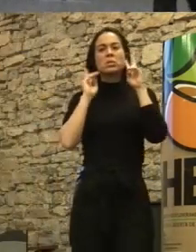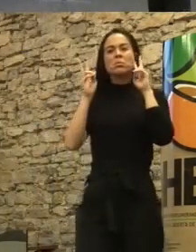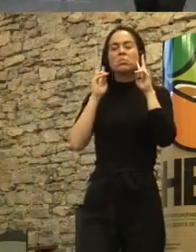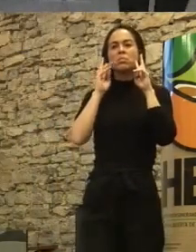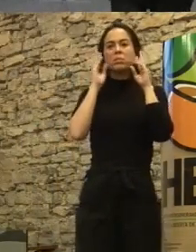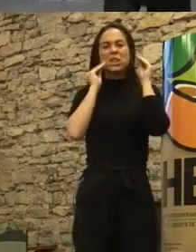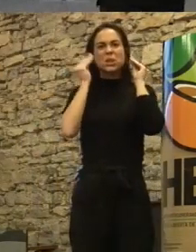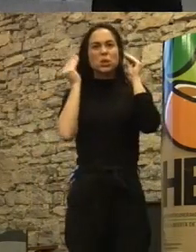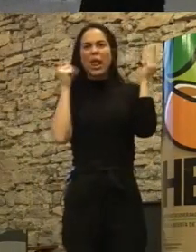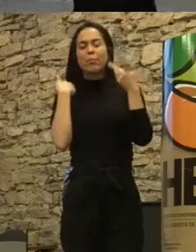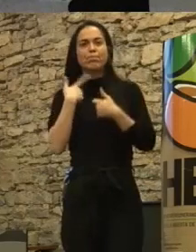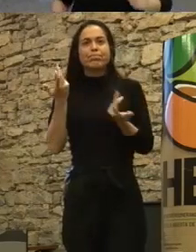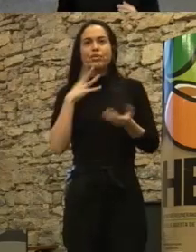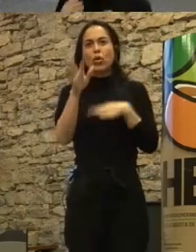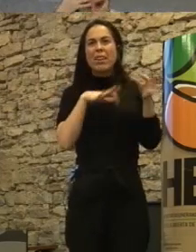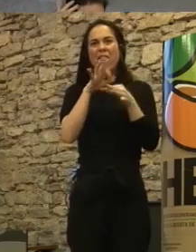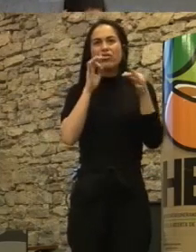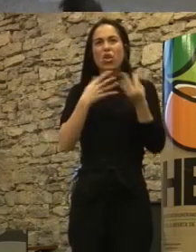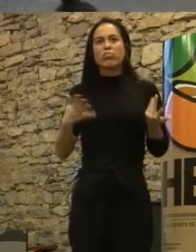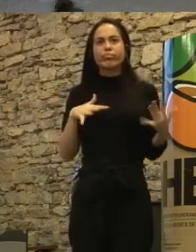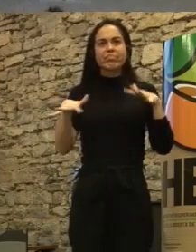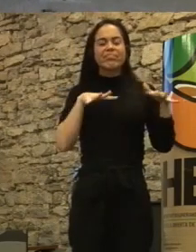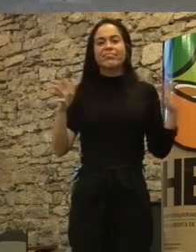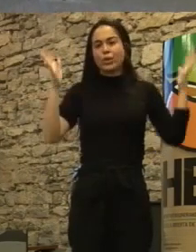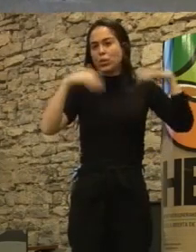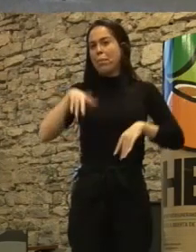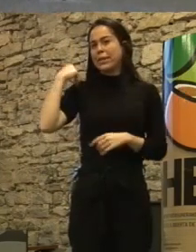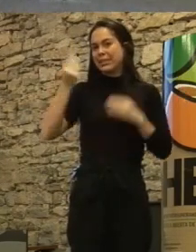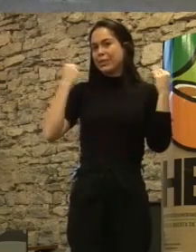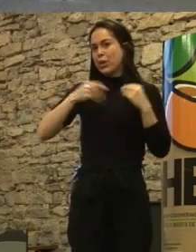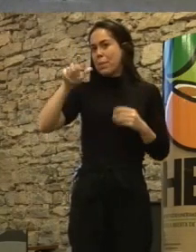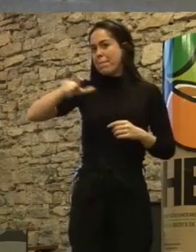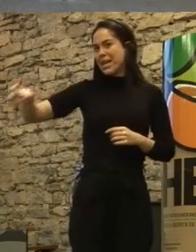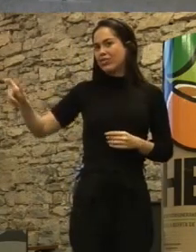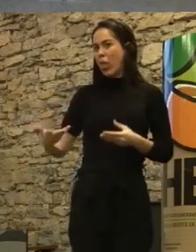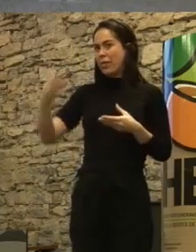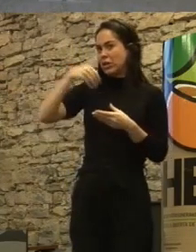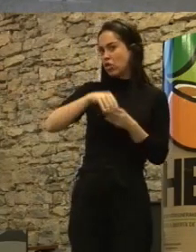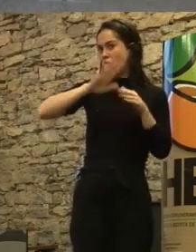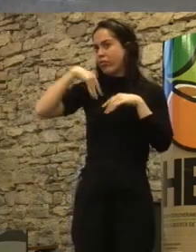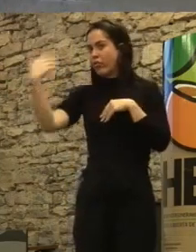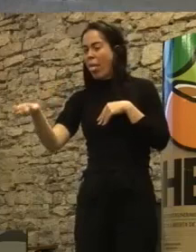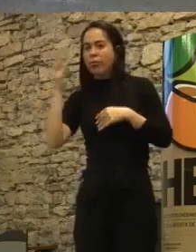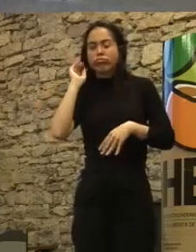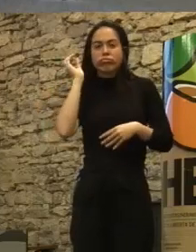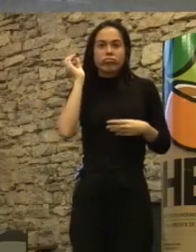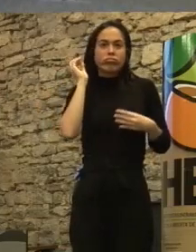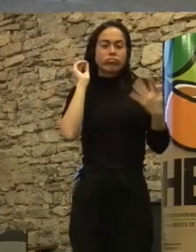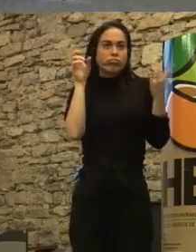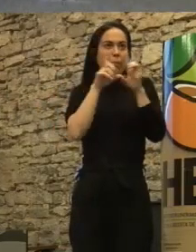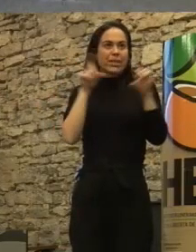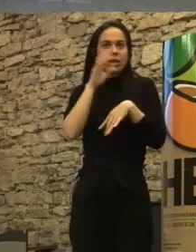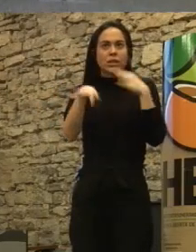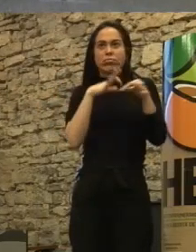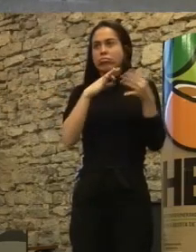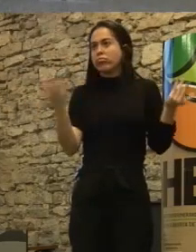creo que hay emprendedores, personas que están dentro y fuera de organizaciones de todo tipo. Hay emprendedores que están